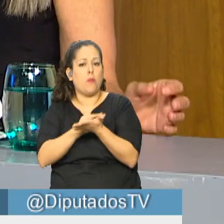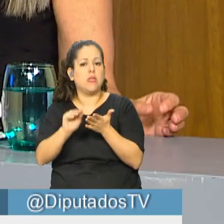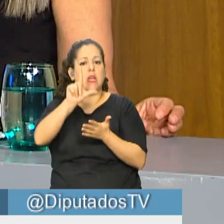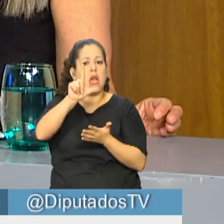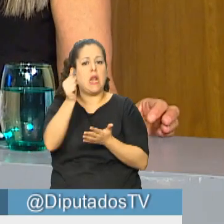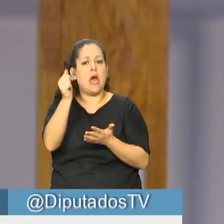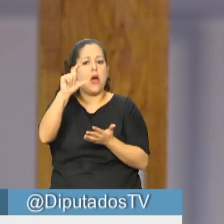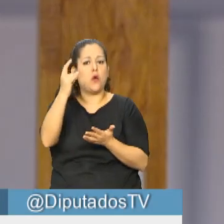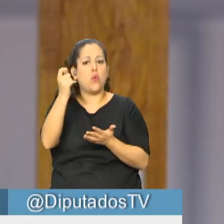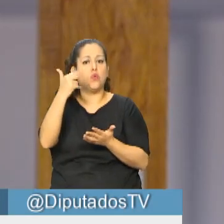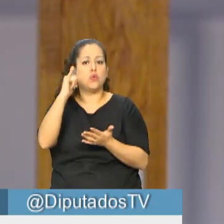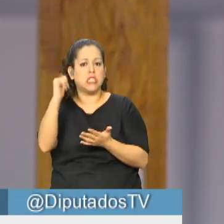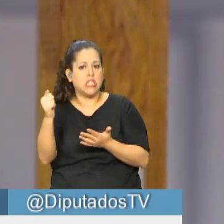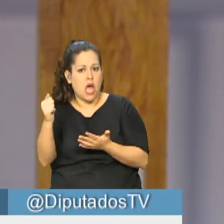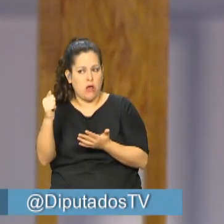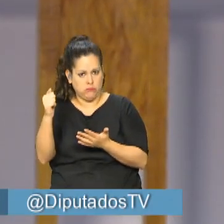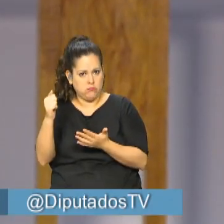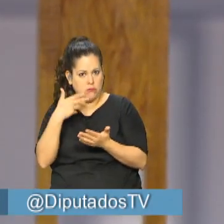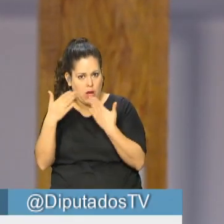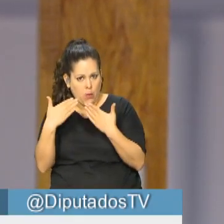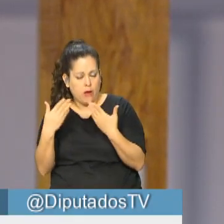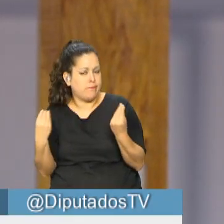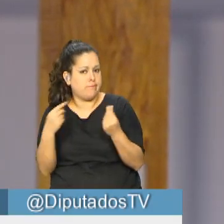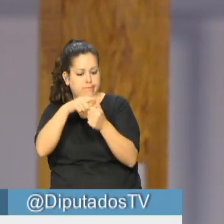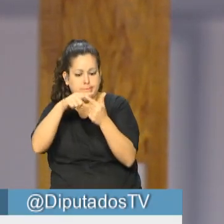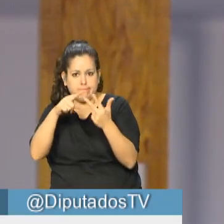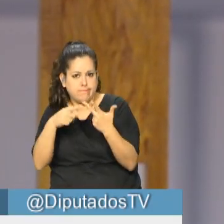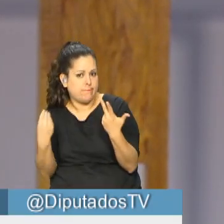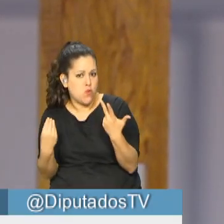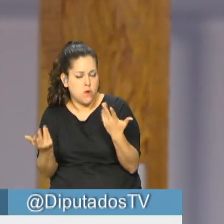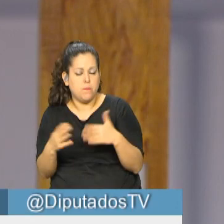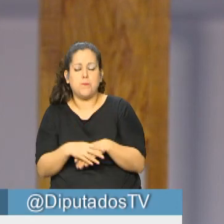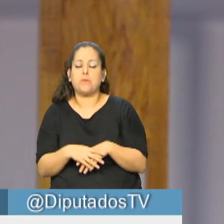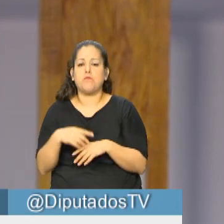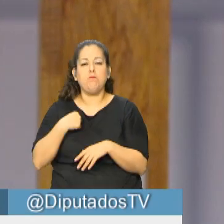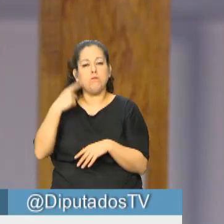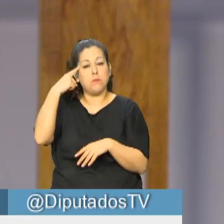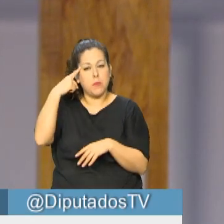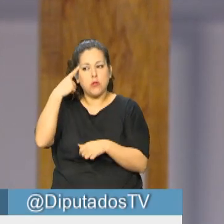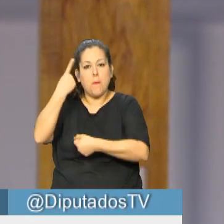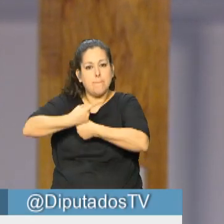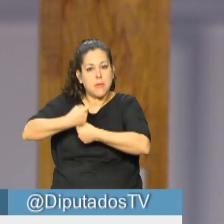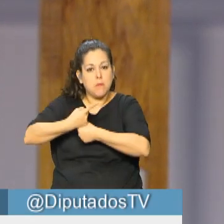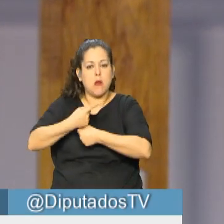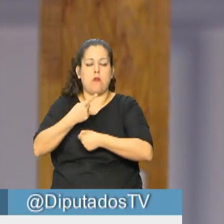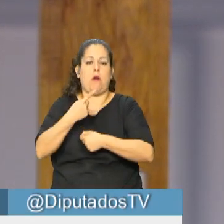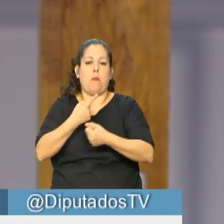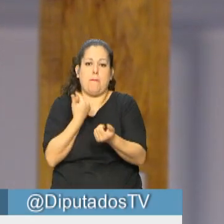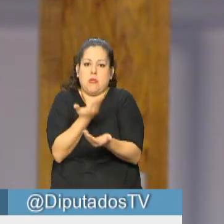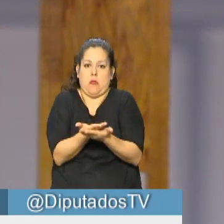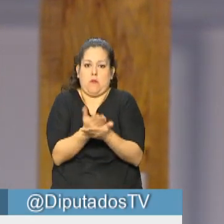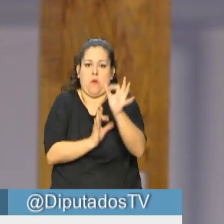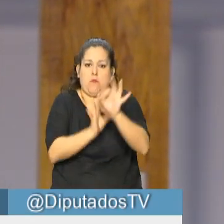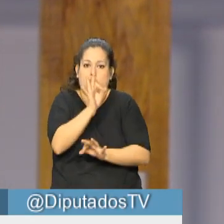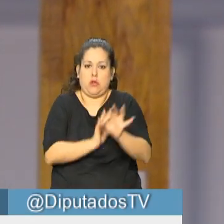este tema? Yo considero que me parece, primer punto, que es extemporáneo la presentación de este proyecto de ley,